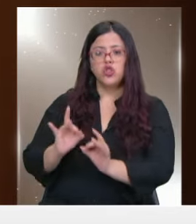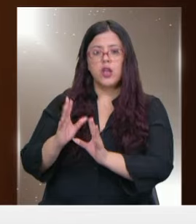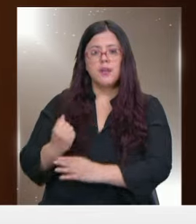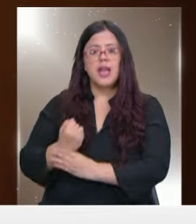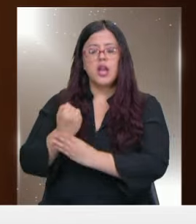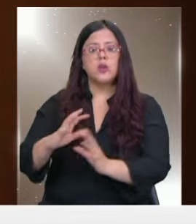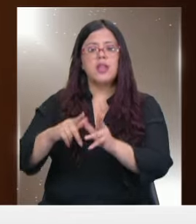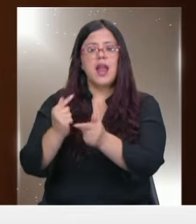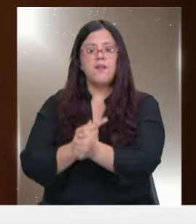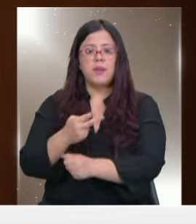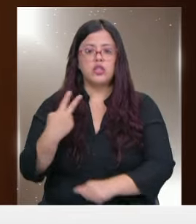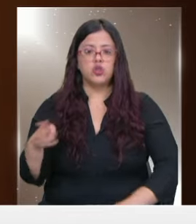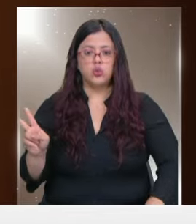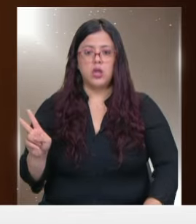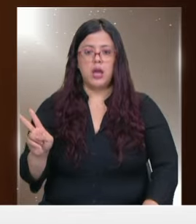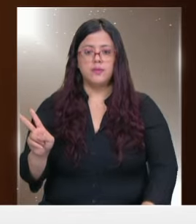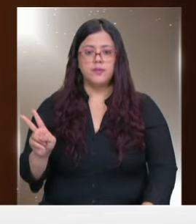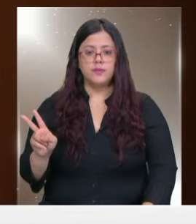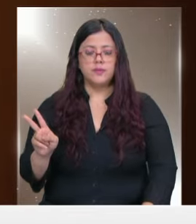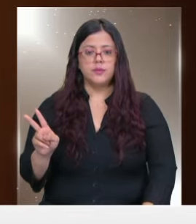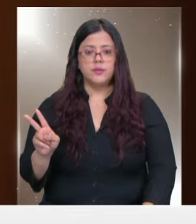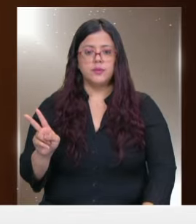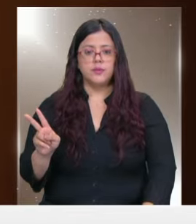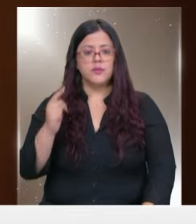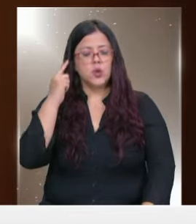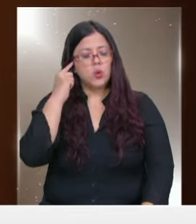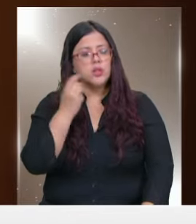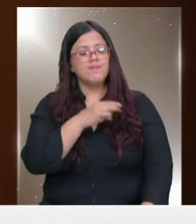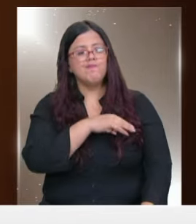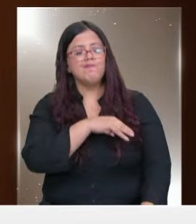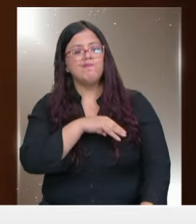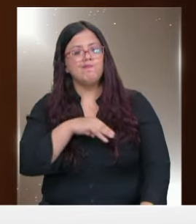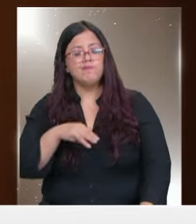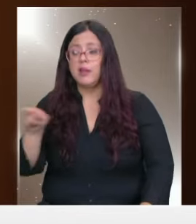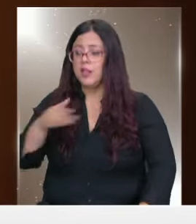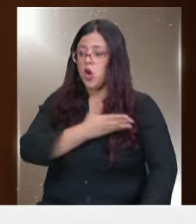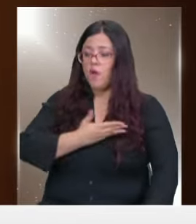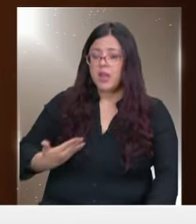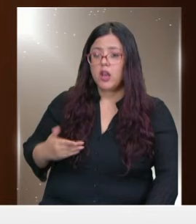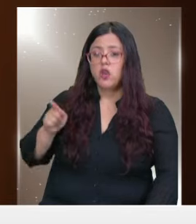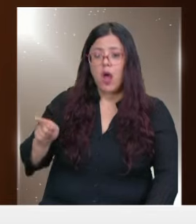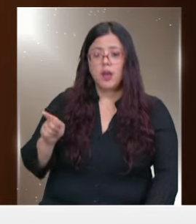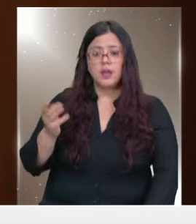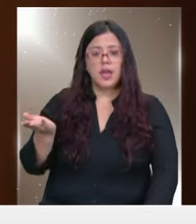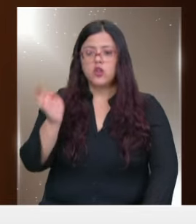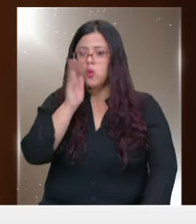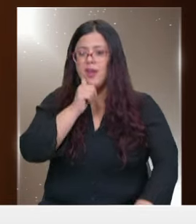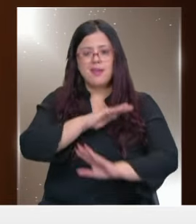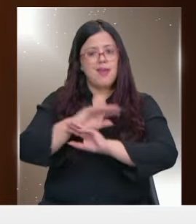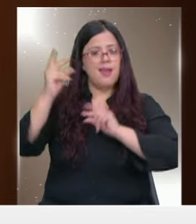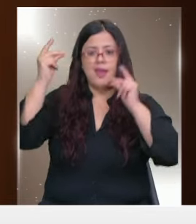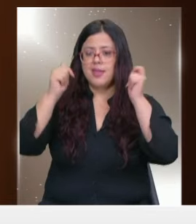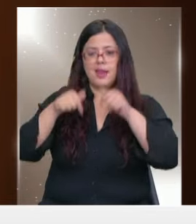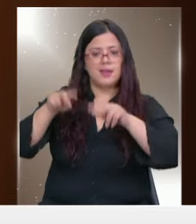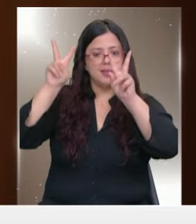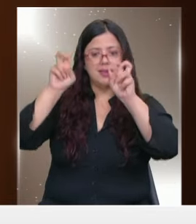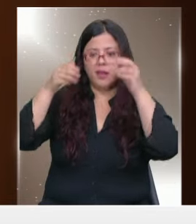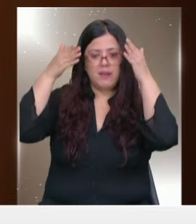ayuda de su familia. No, desde el gobierno no ha habido ninguna iniciativa en esa